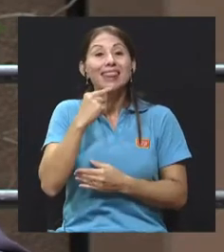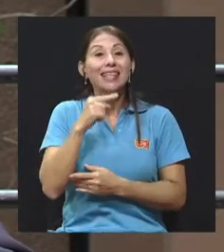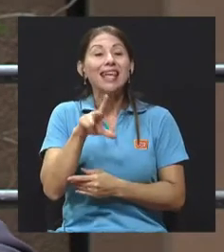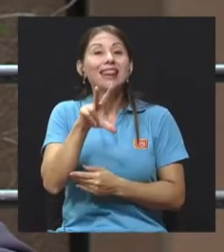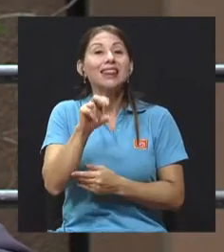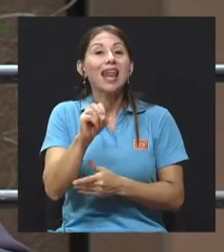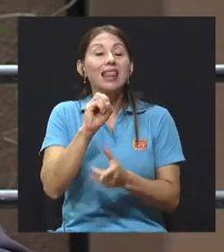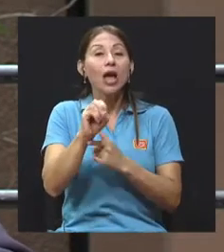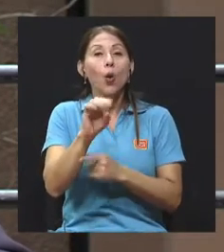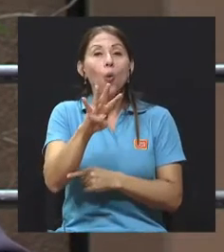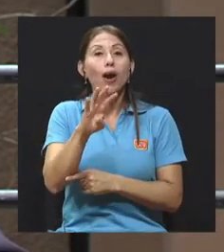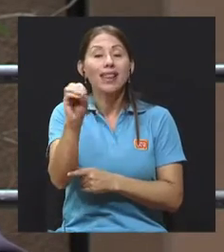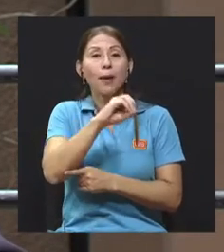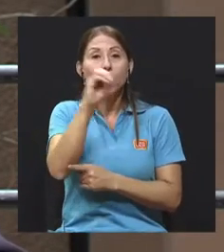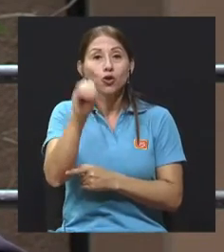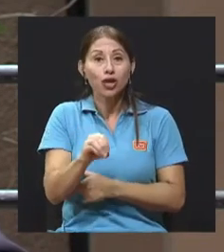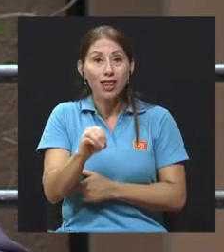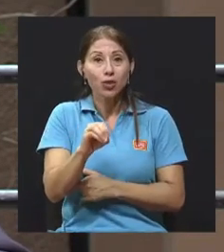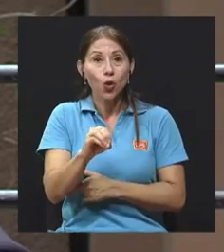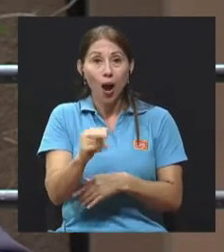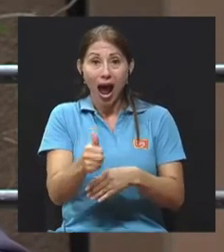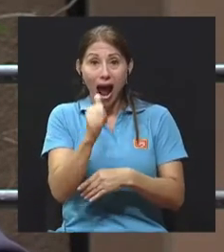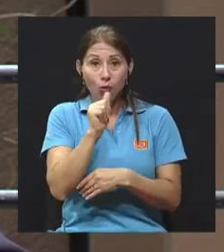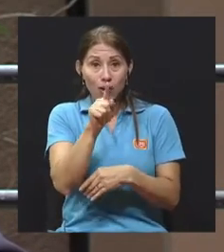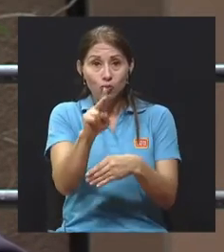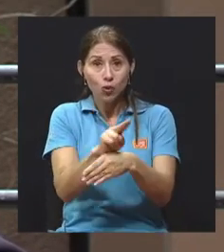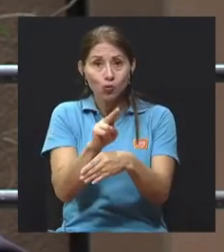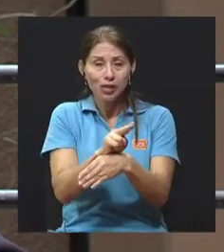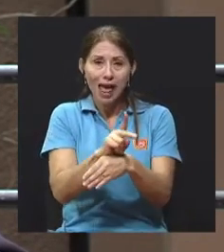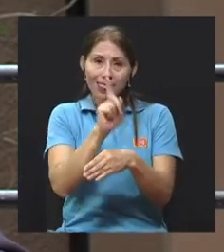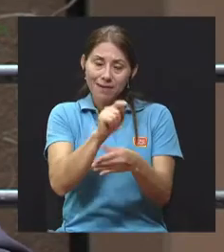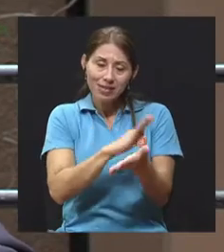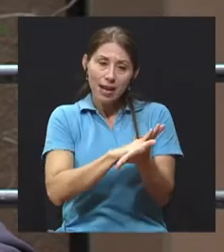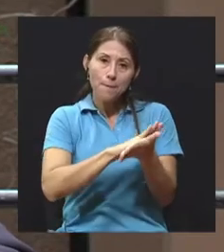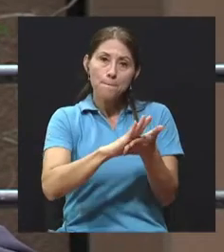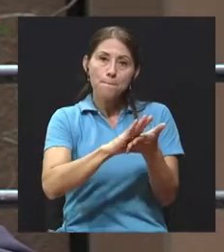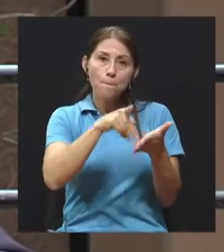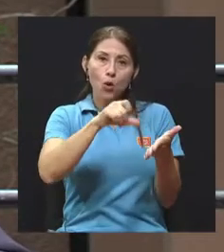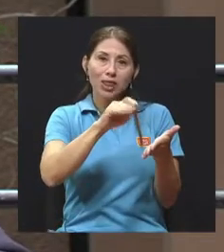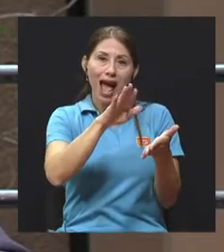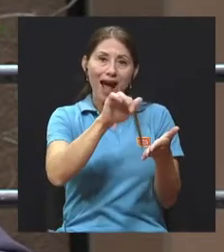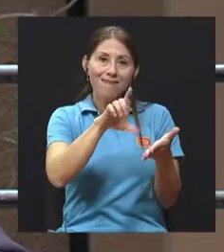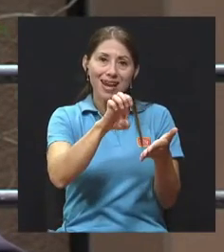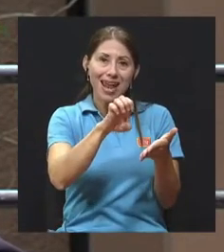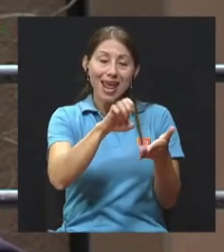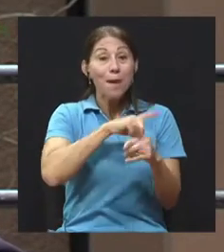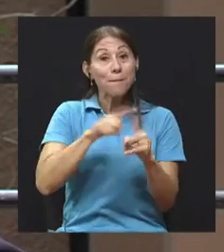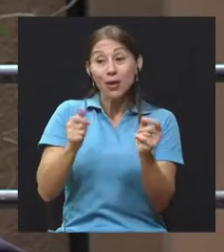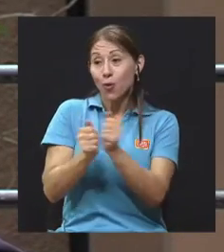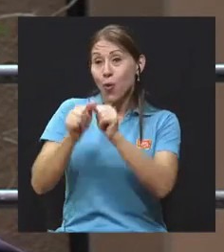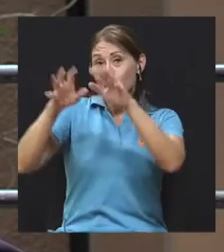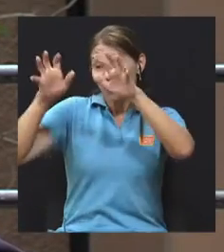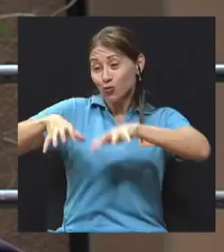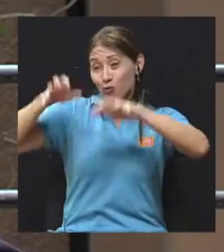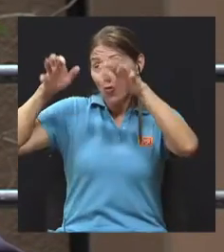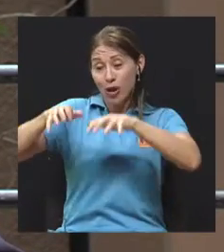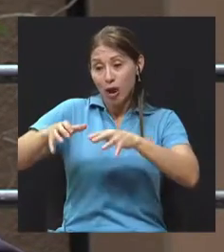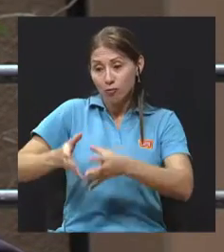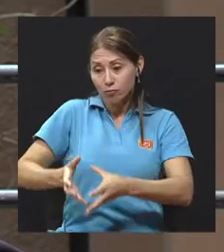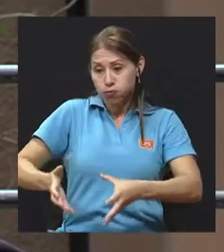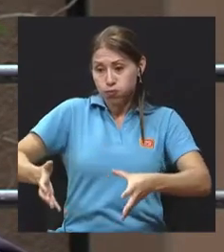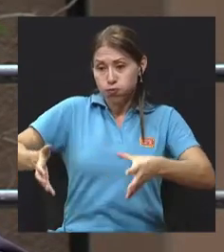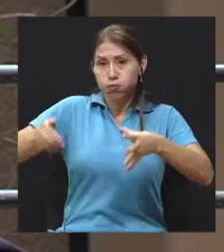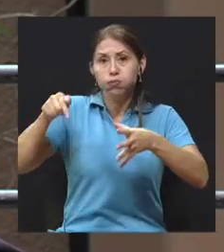el uso de la vivienda es agua potable, el resto no se ocupa potable. Entonces tenemos una gran cantidad de galones que cuando llueve se desperdician, y yo